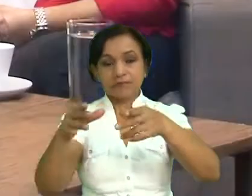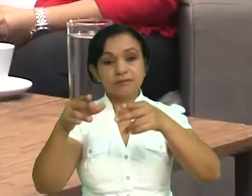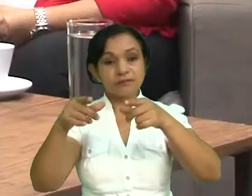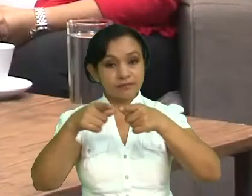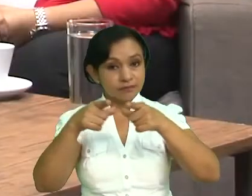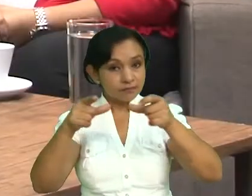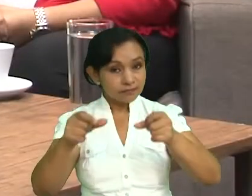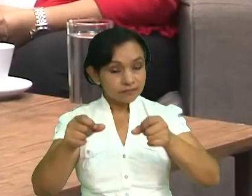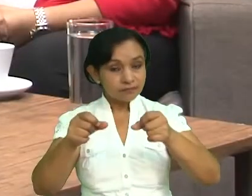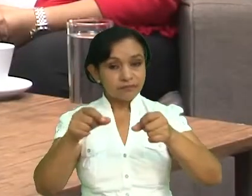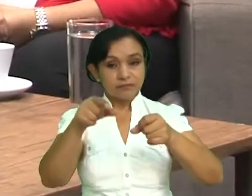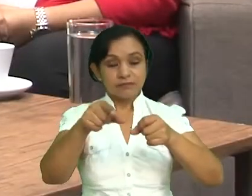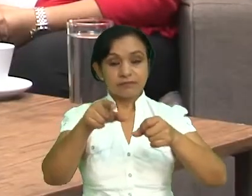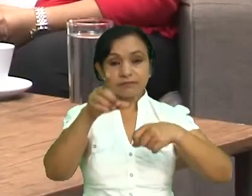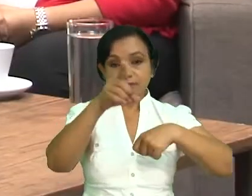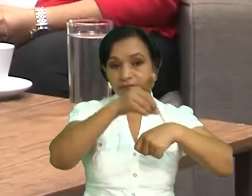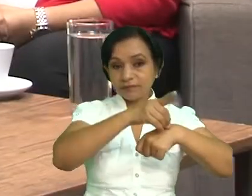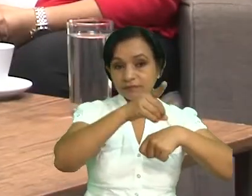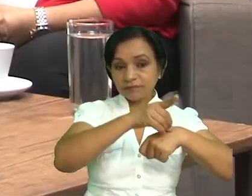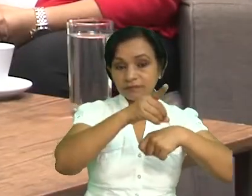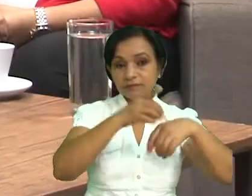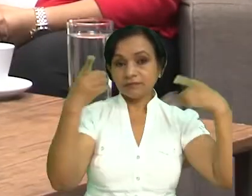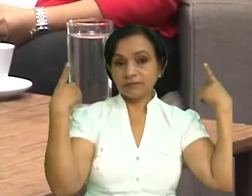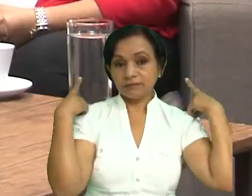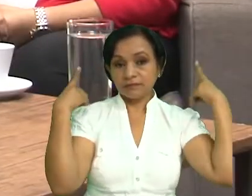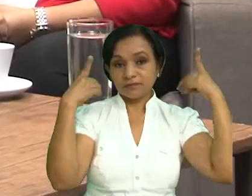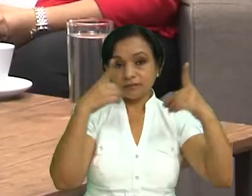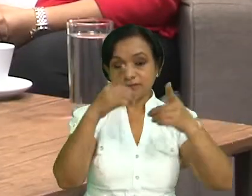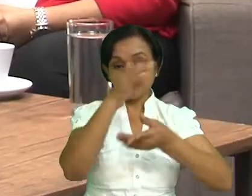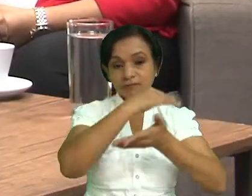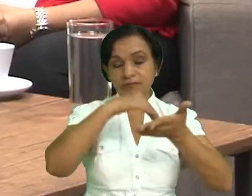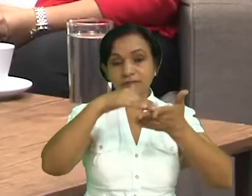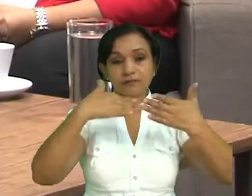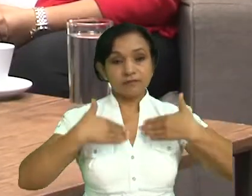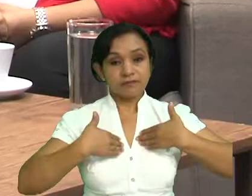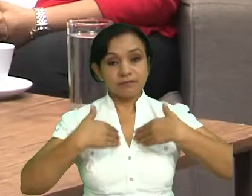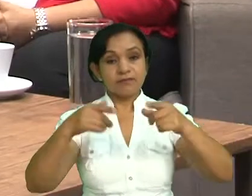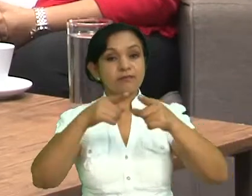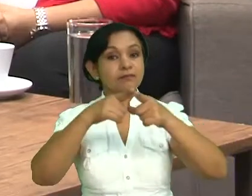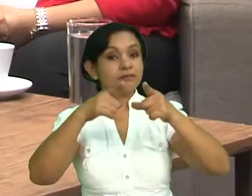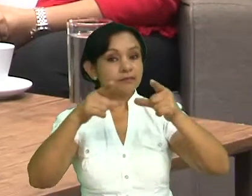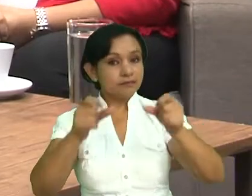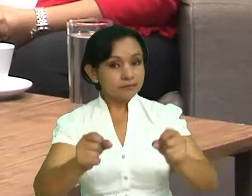directora del CILAIS, también de Managua. Ambas, pues una conversación bastante importante,